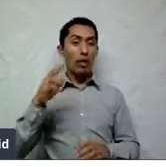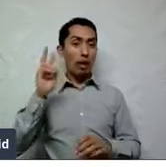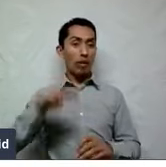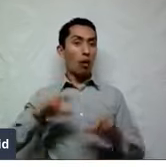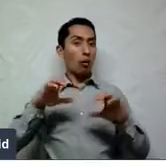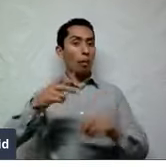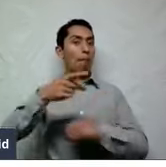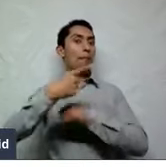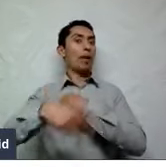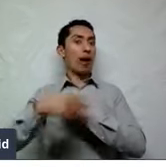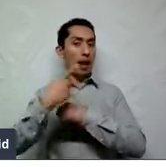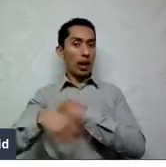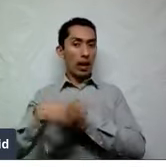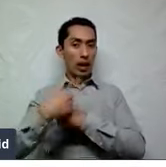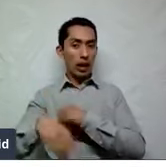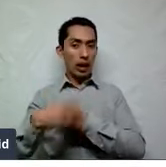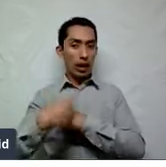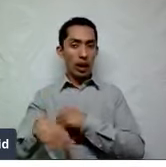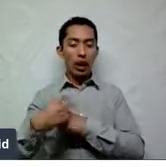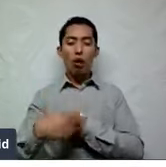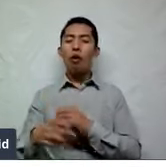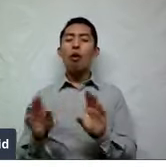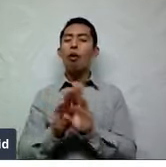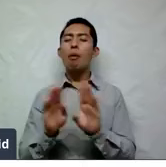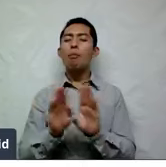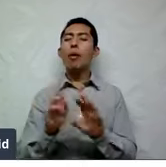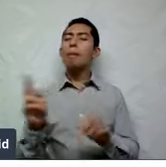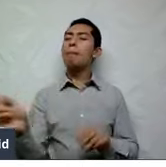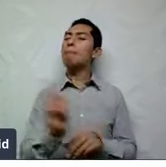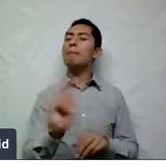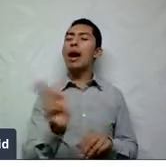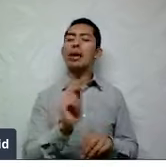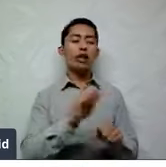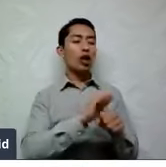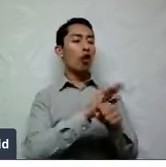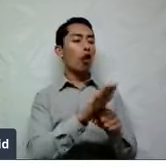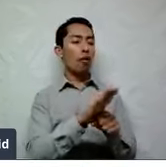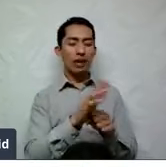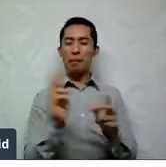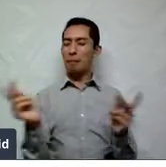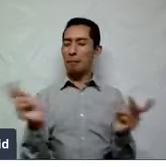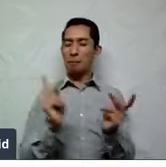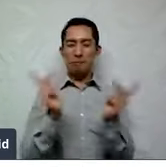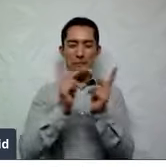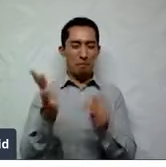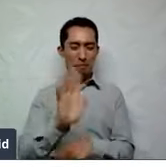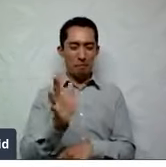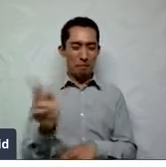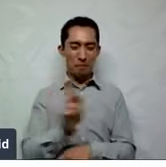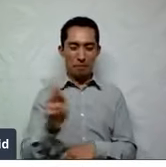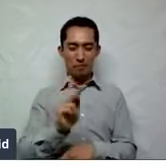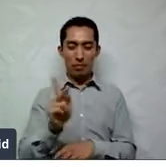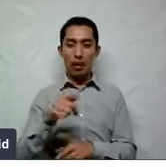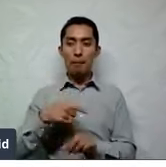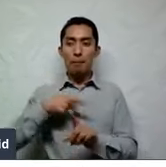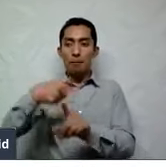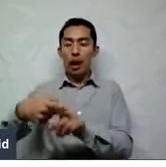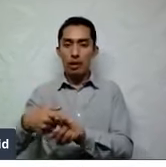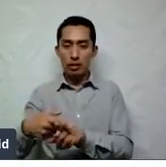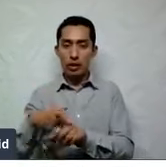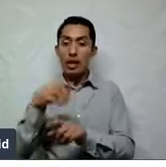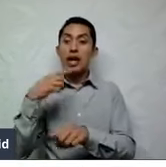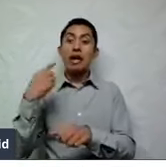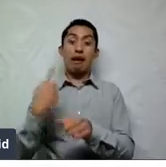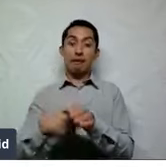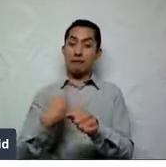términos coloquiales. Es un primo malo del coronavirus, que es muy malo. Entonces se juntaron dos primos